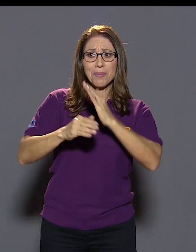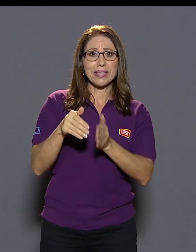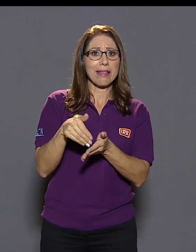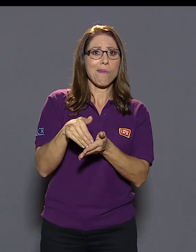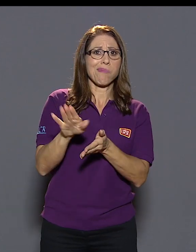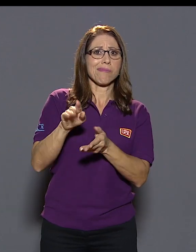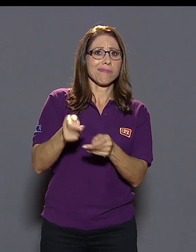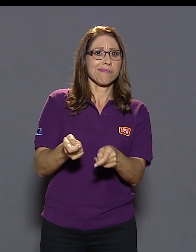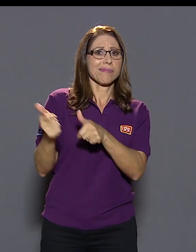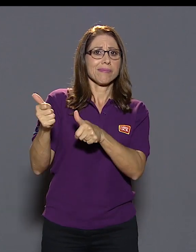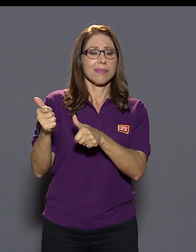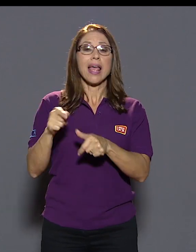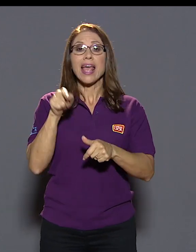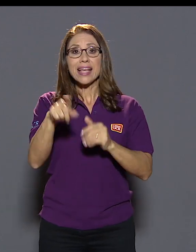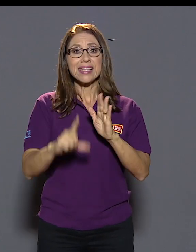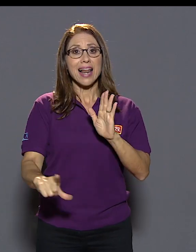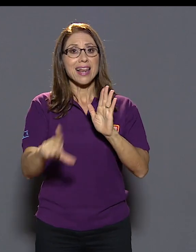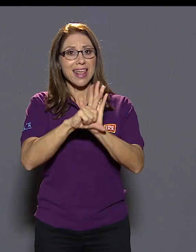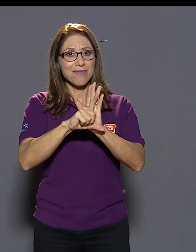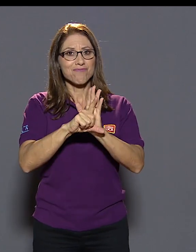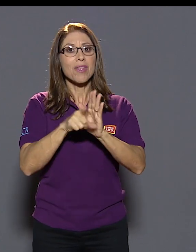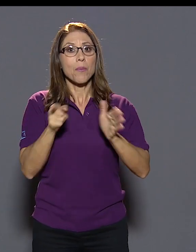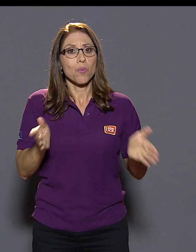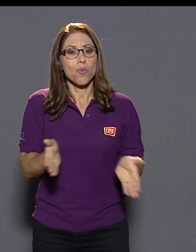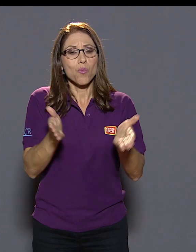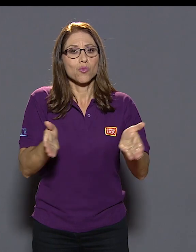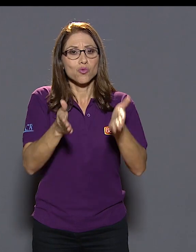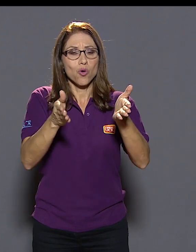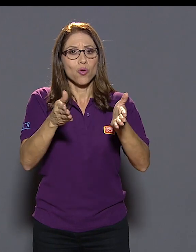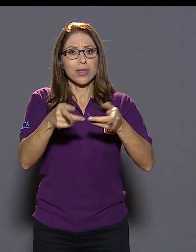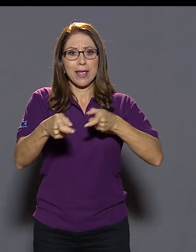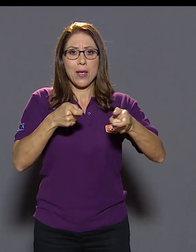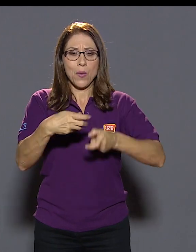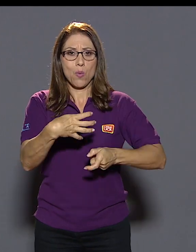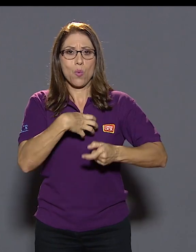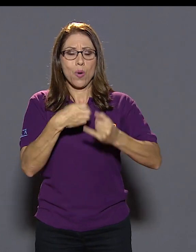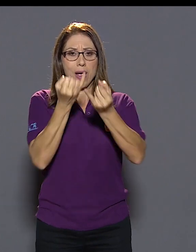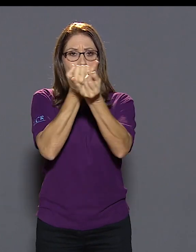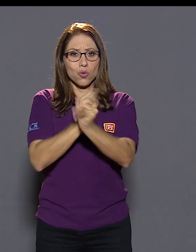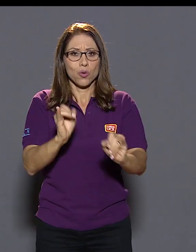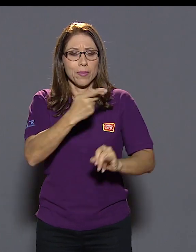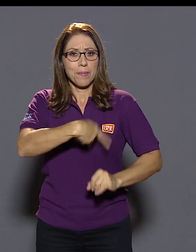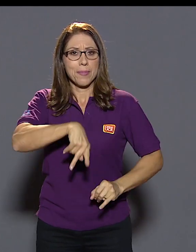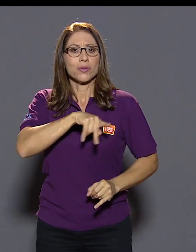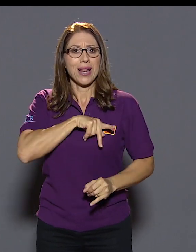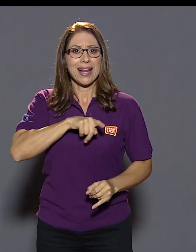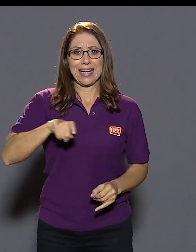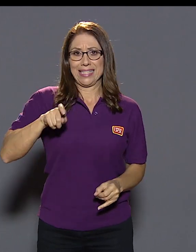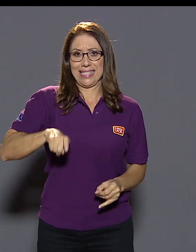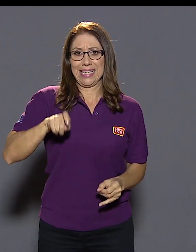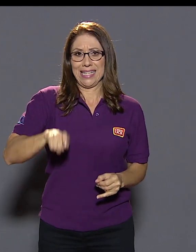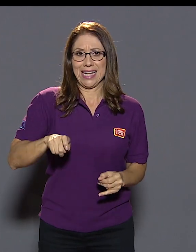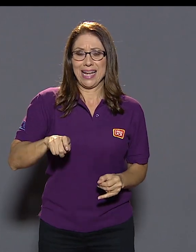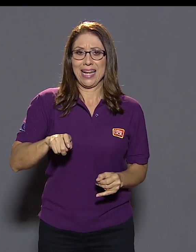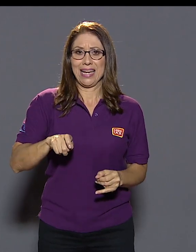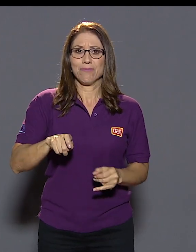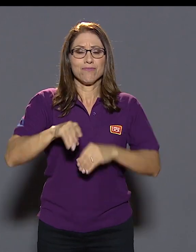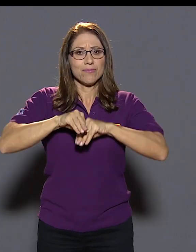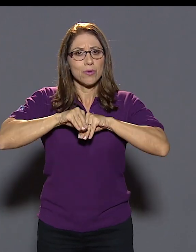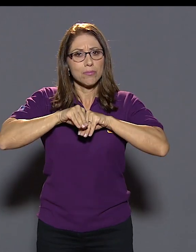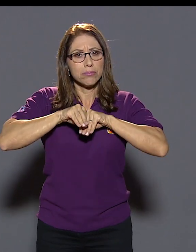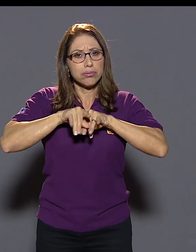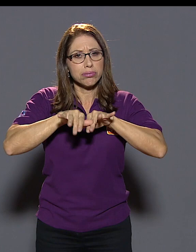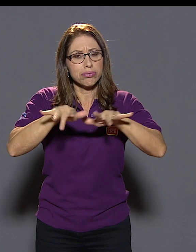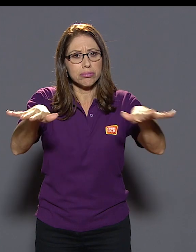Esta ley de autonomía para la promoción de la autonomía personal requería y requiere su